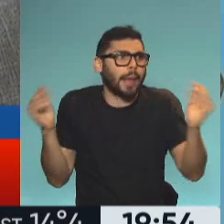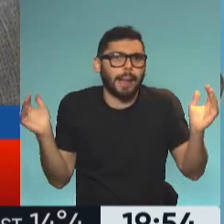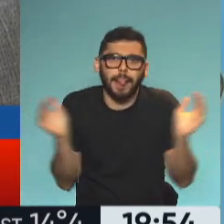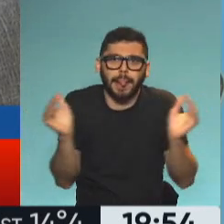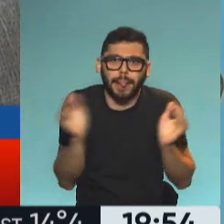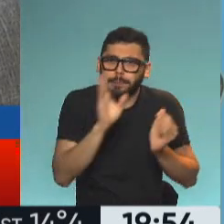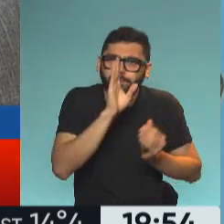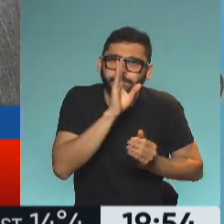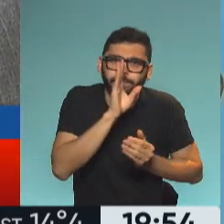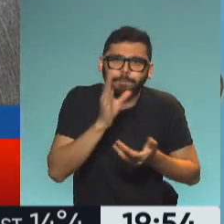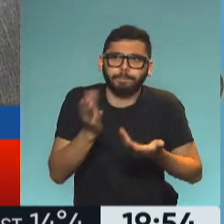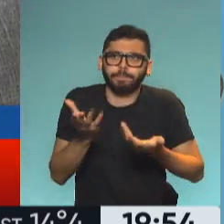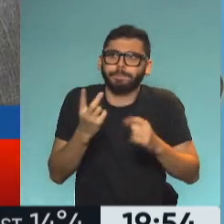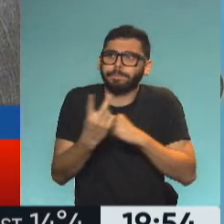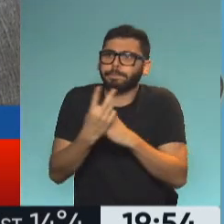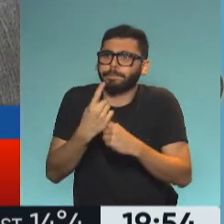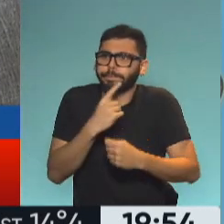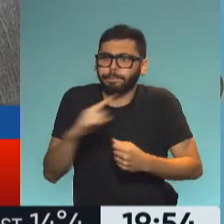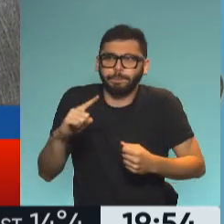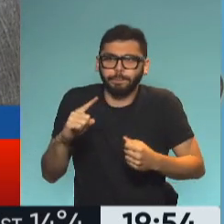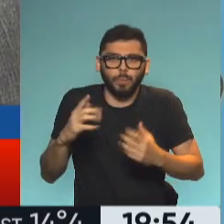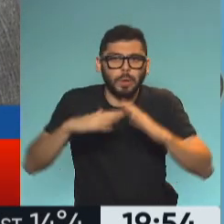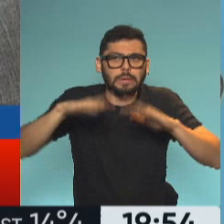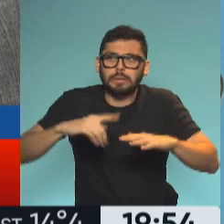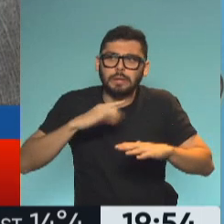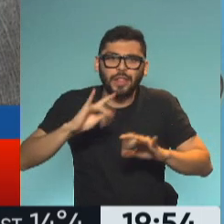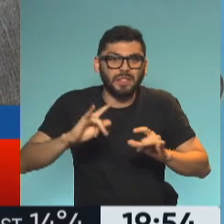que tienen menos posibilidad de resguardarse ante un aislamiento?